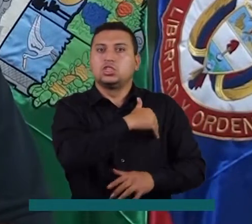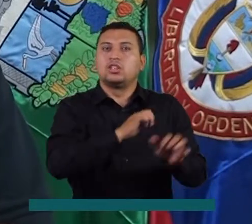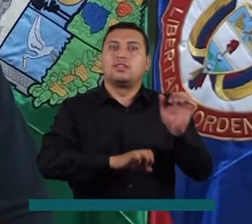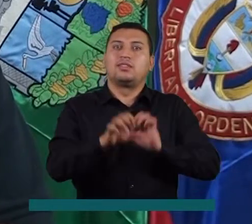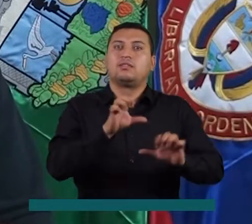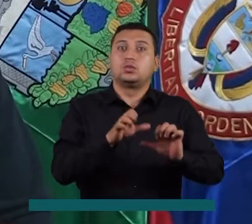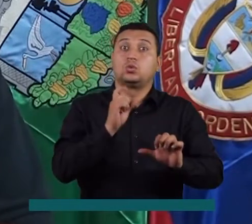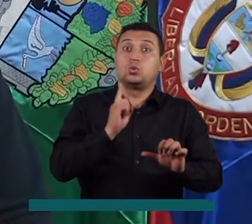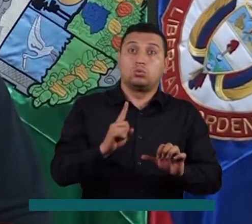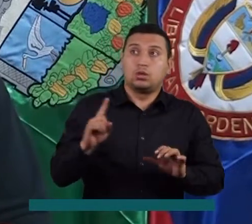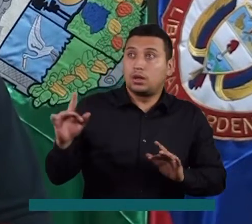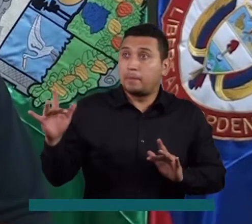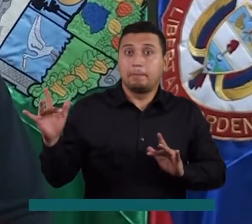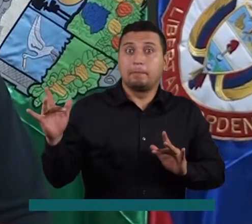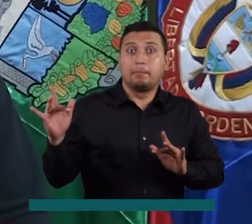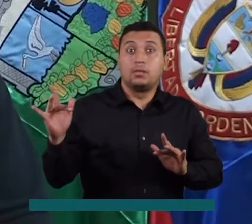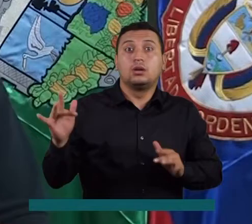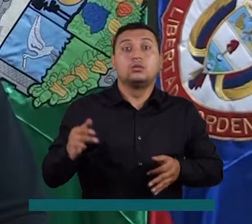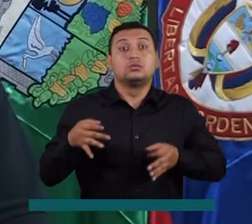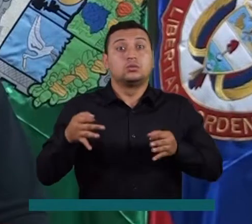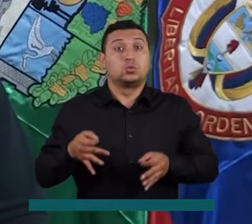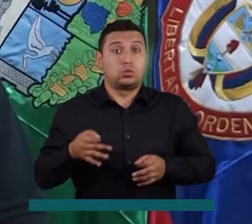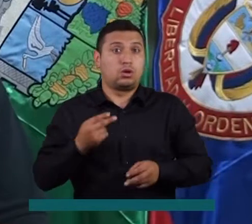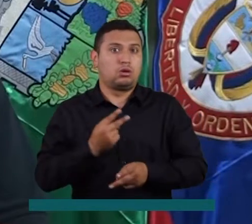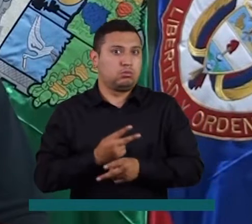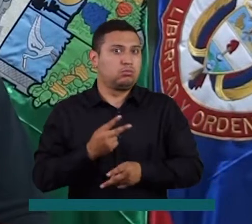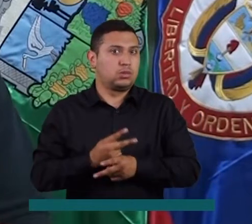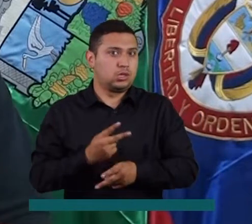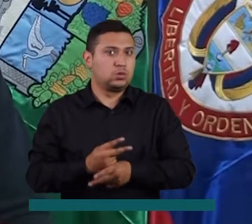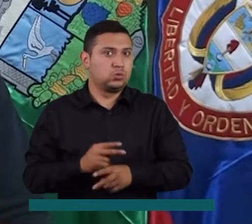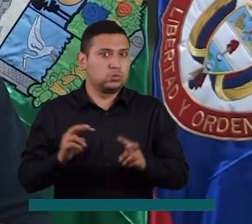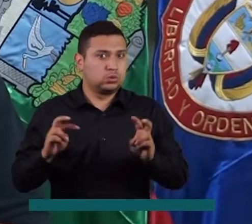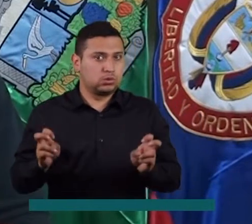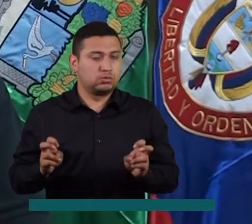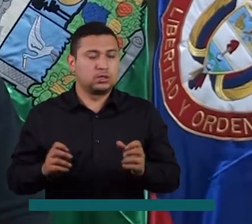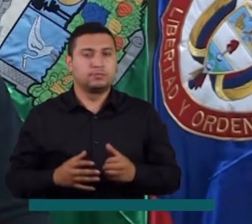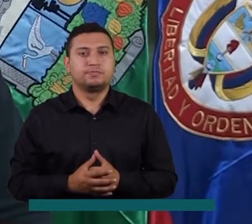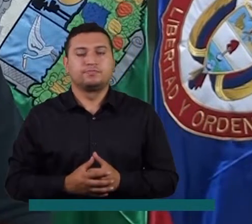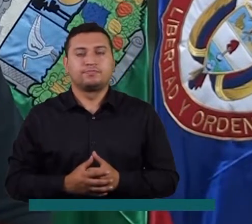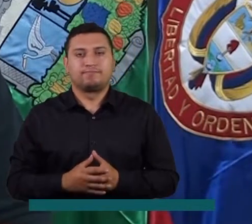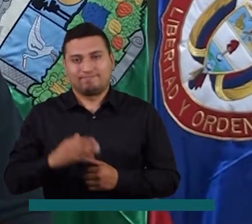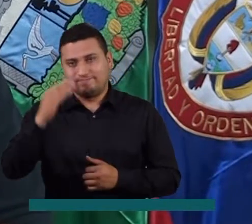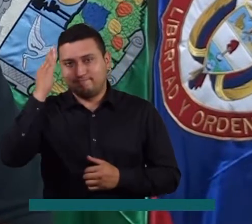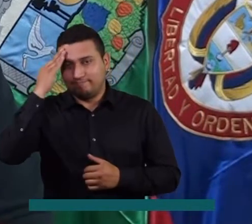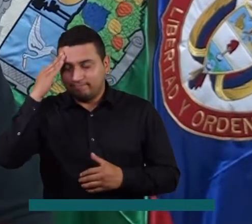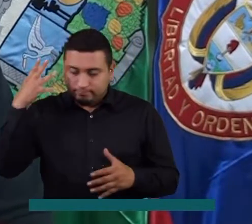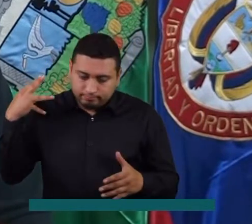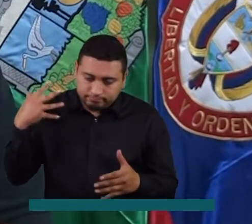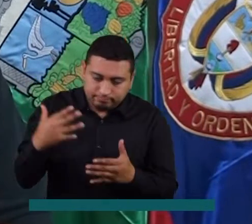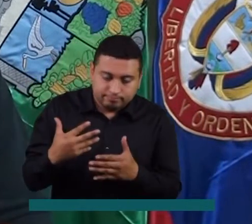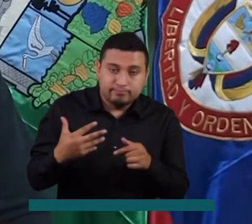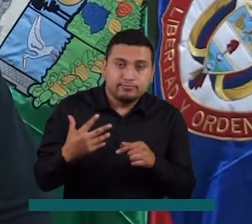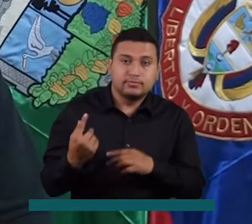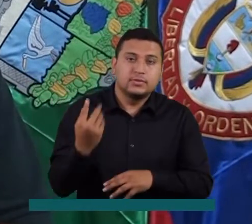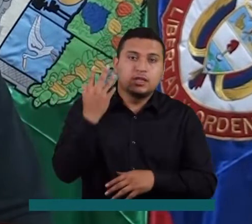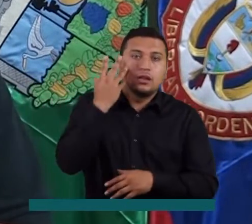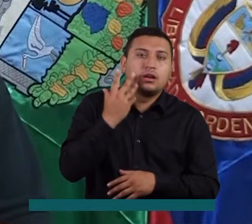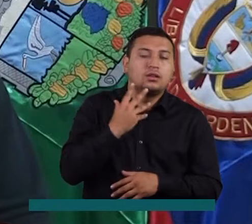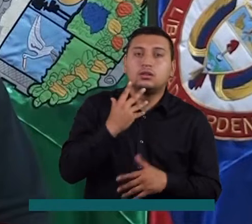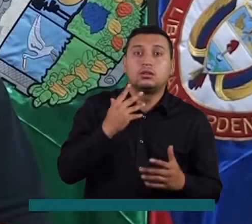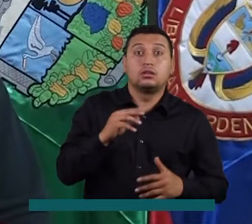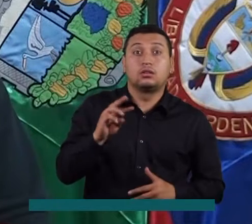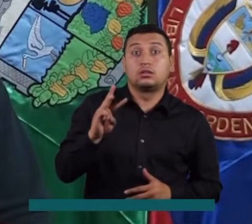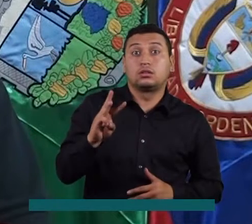Defensa, porque también a veces el no estar comunicado se convierte en una problemática de seguridad nacional. Esto teniendo en cuenta que en los últimos